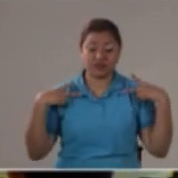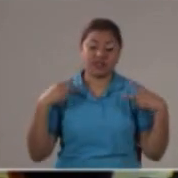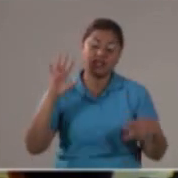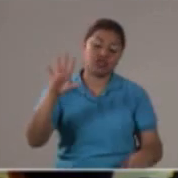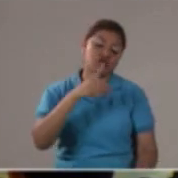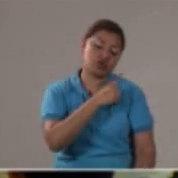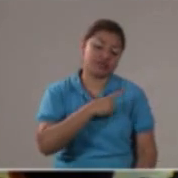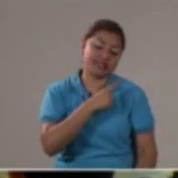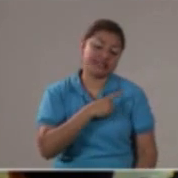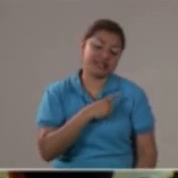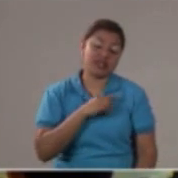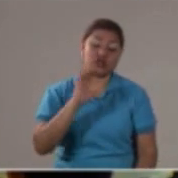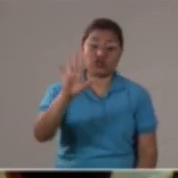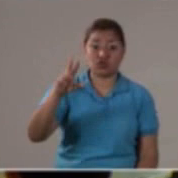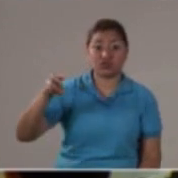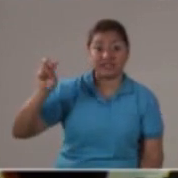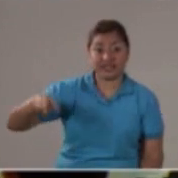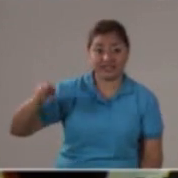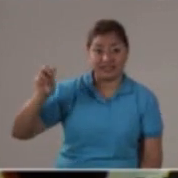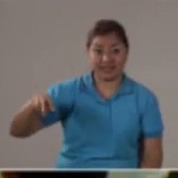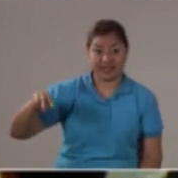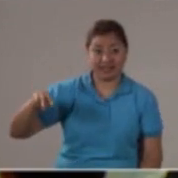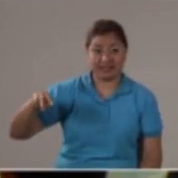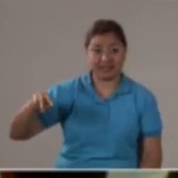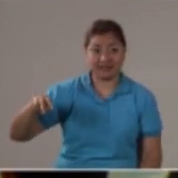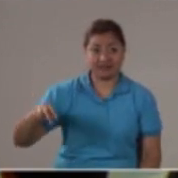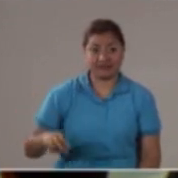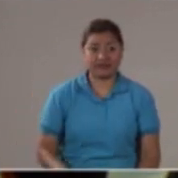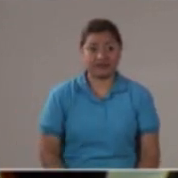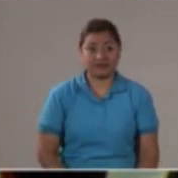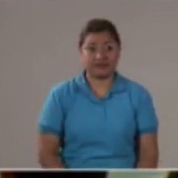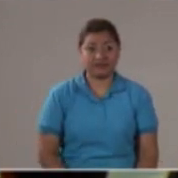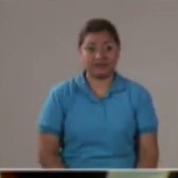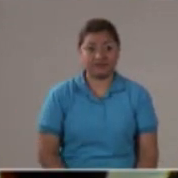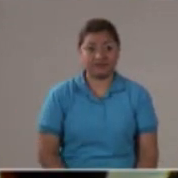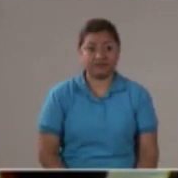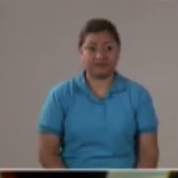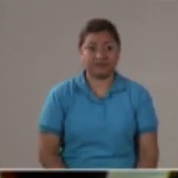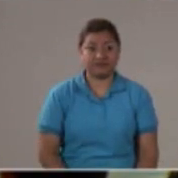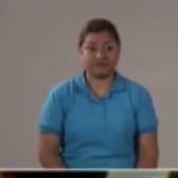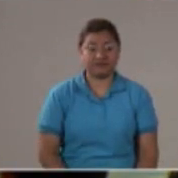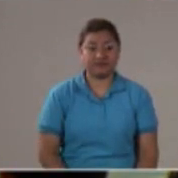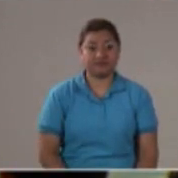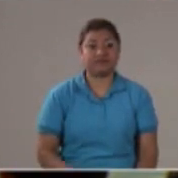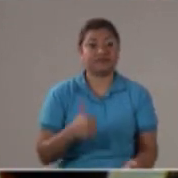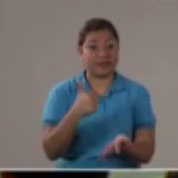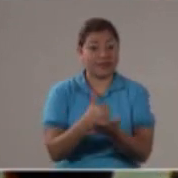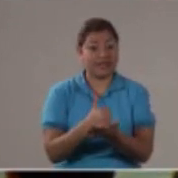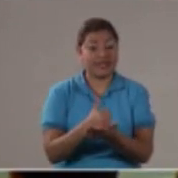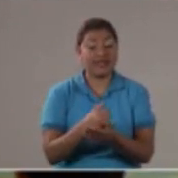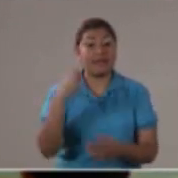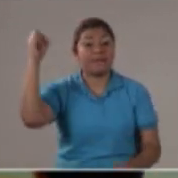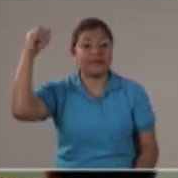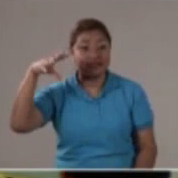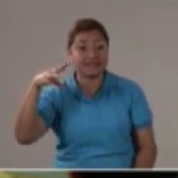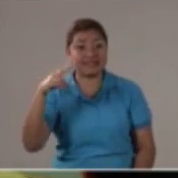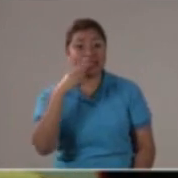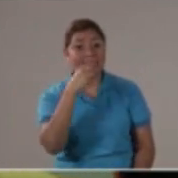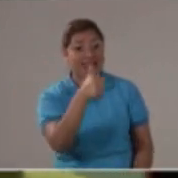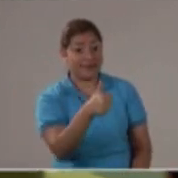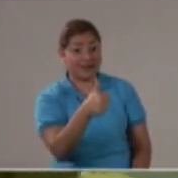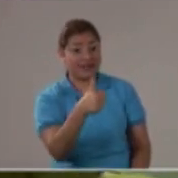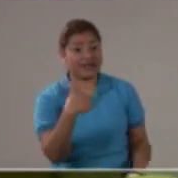anhelos, sus necesidades. Ok, está buena la bendición. Ahora bendice a la hermana. Padre, en el nombre de